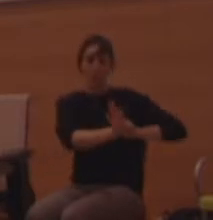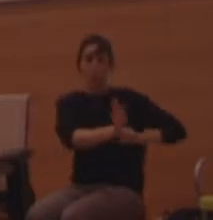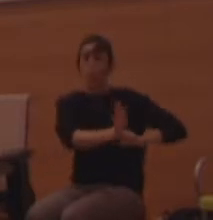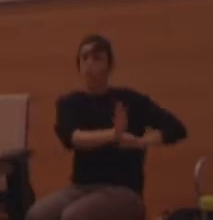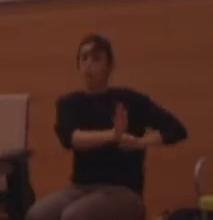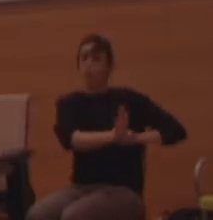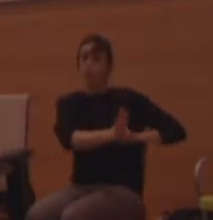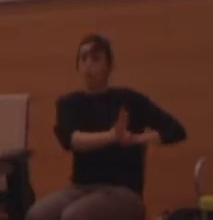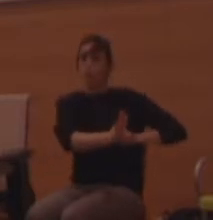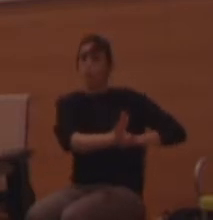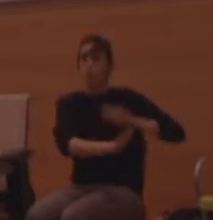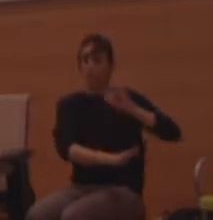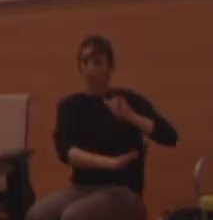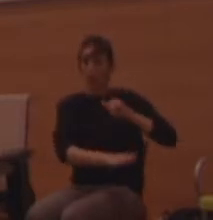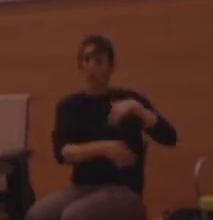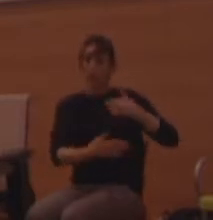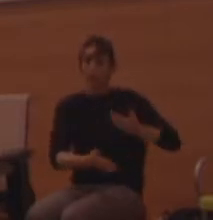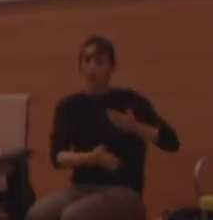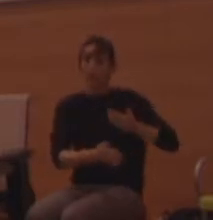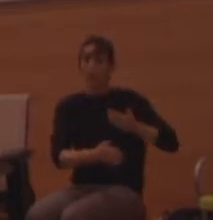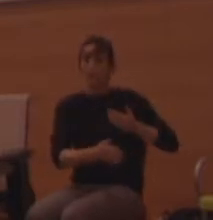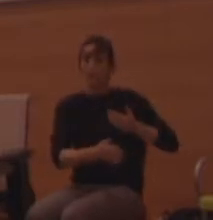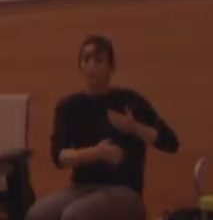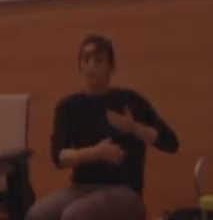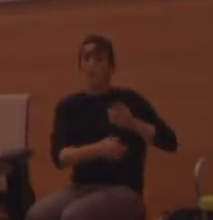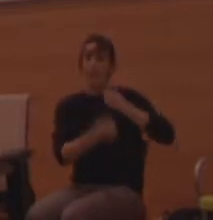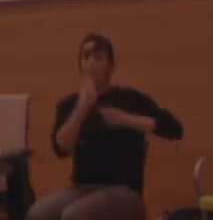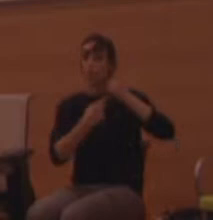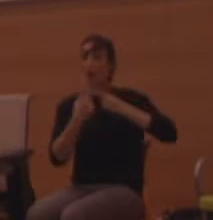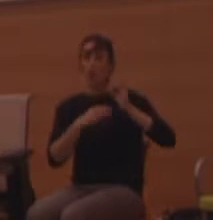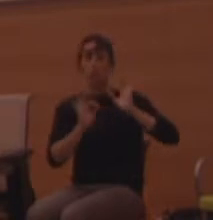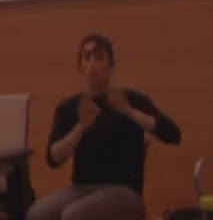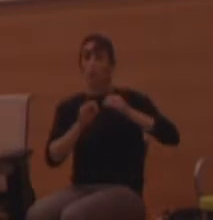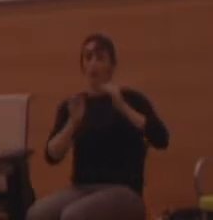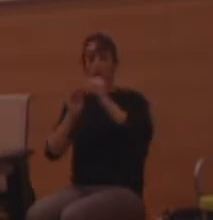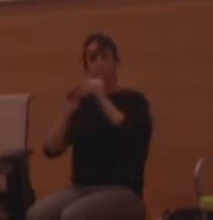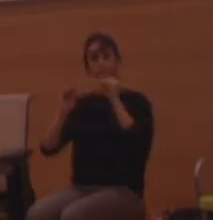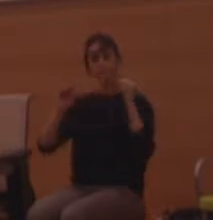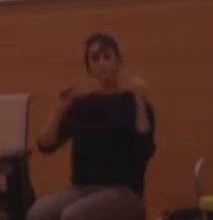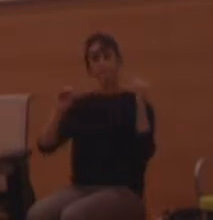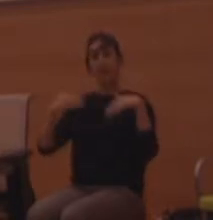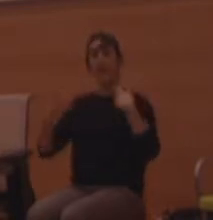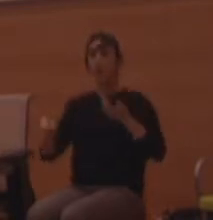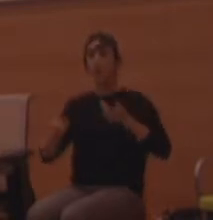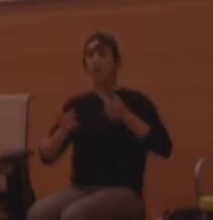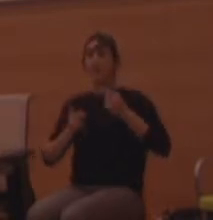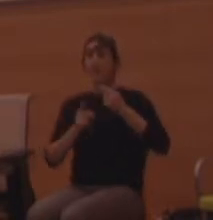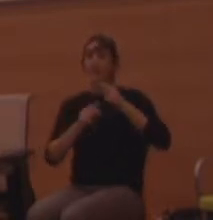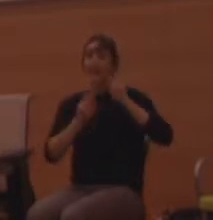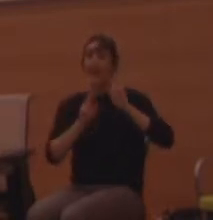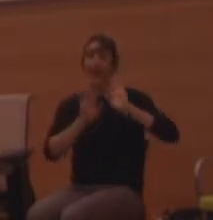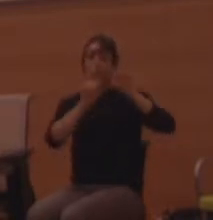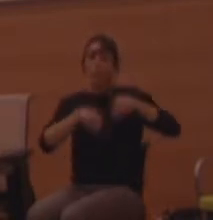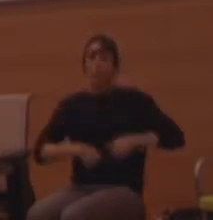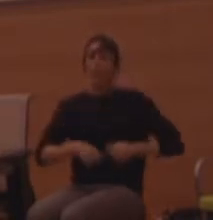un índice tobillo-brazo entre los valores normales. La revisión a estos pacientes les decimos